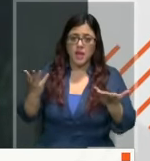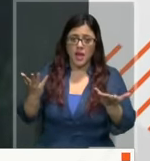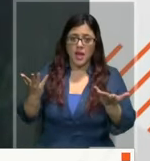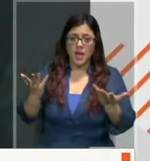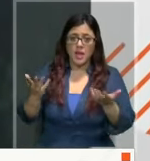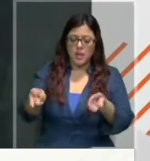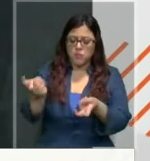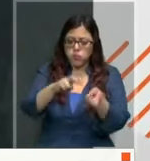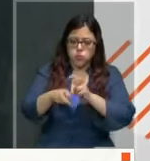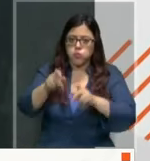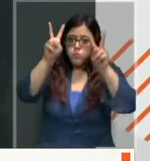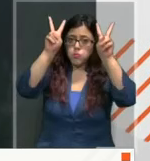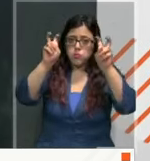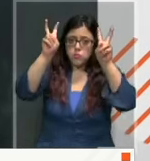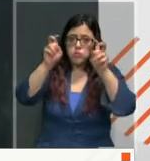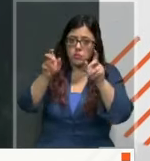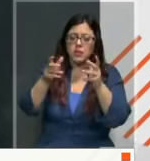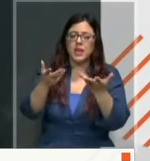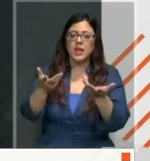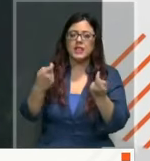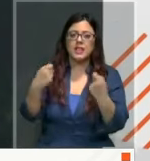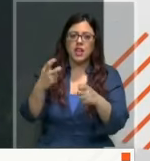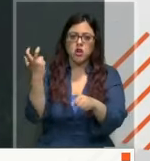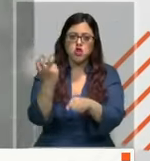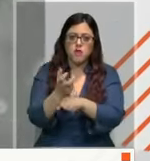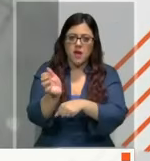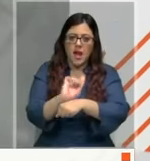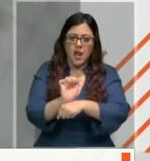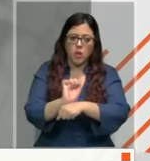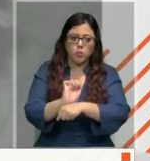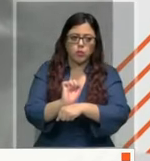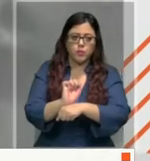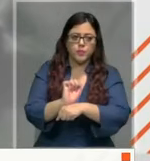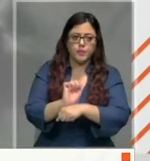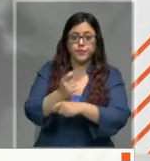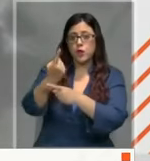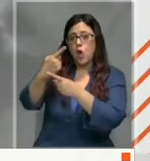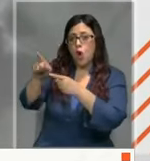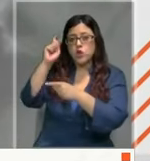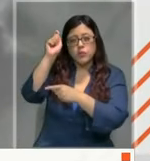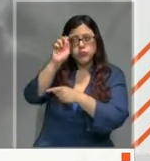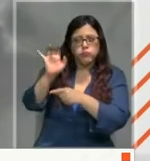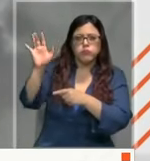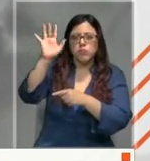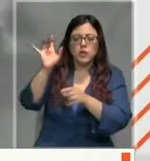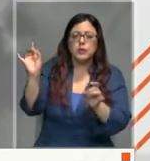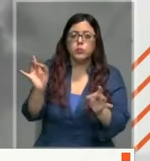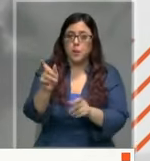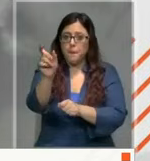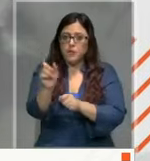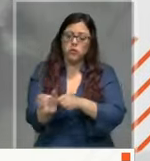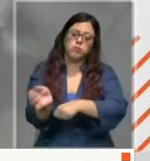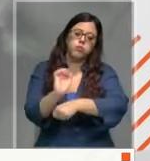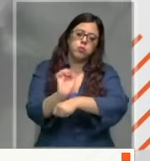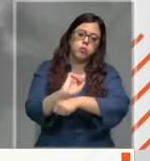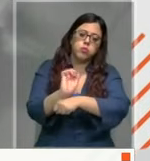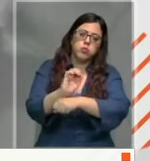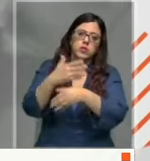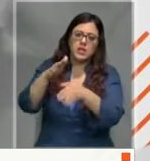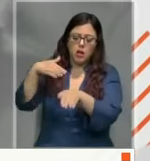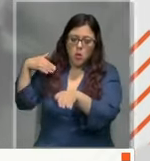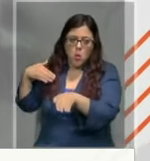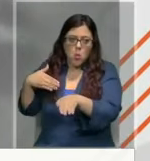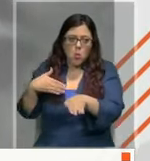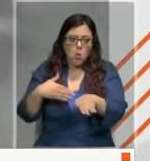abordado por supuestos pasajeros que intentaban robar el vehículo. Otra hipótesis indicaba que el conductor ya era seguido de cerca